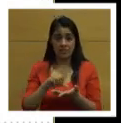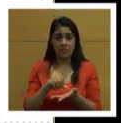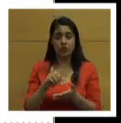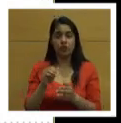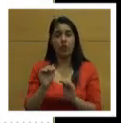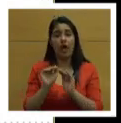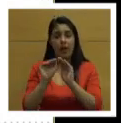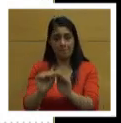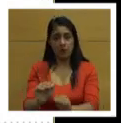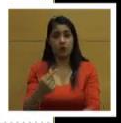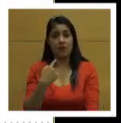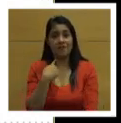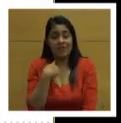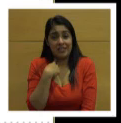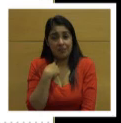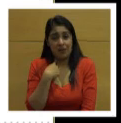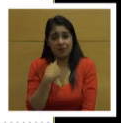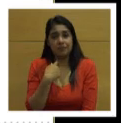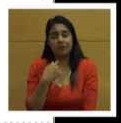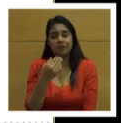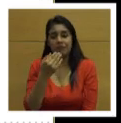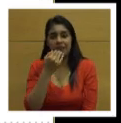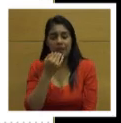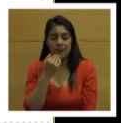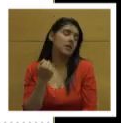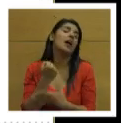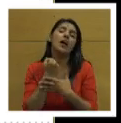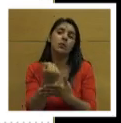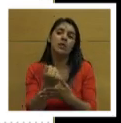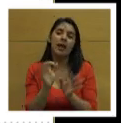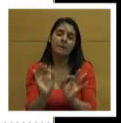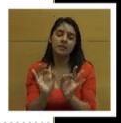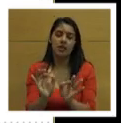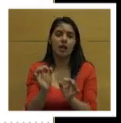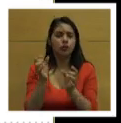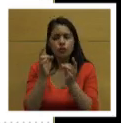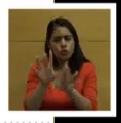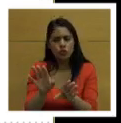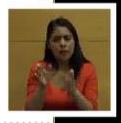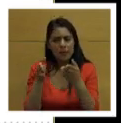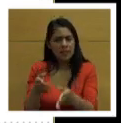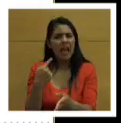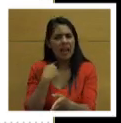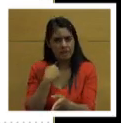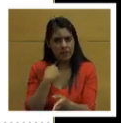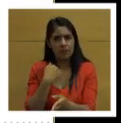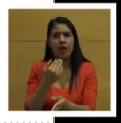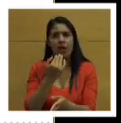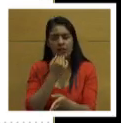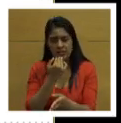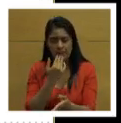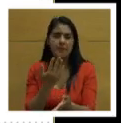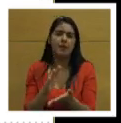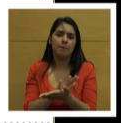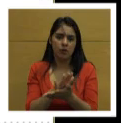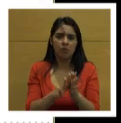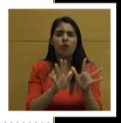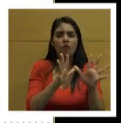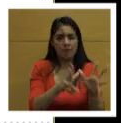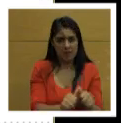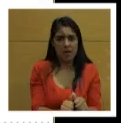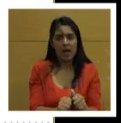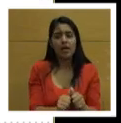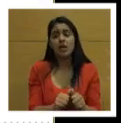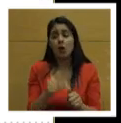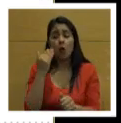través de este protocolo también le da ayuda especializada, tanto no solamente a la víctima directa, sino que también a víctimas indirectas, como pueden ser sus familiares